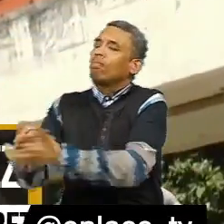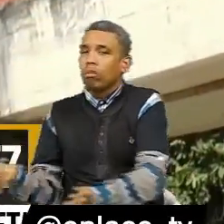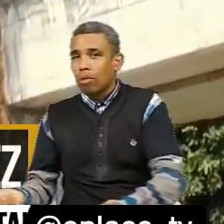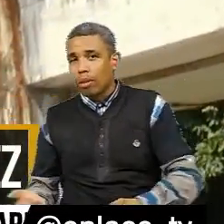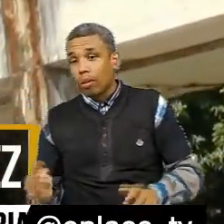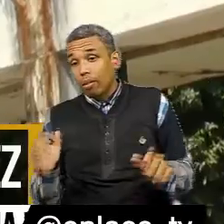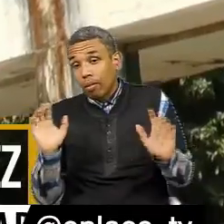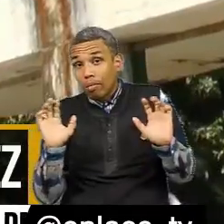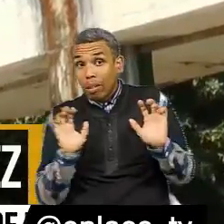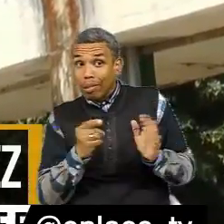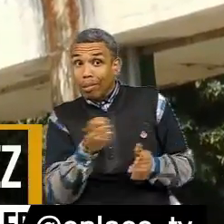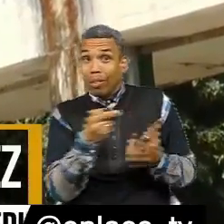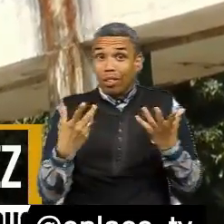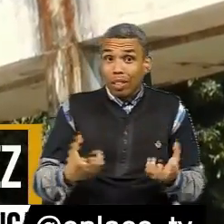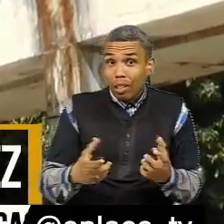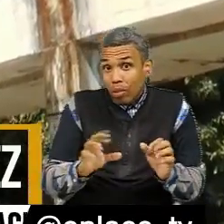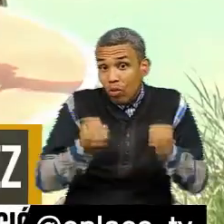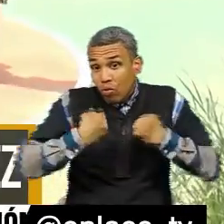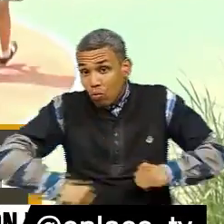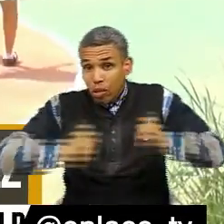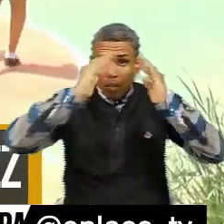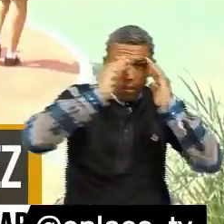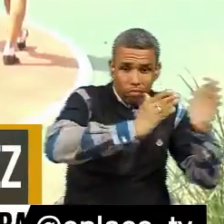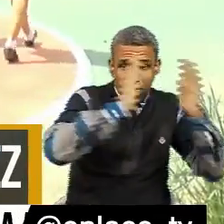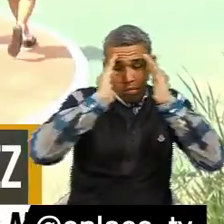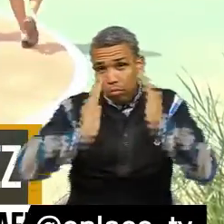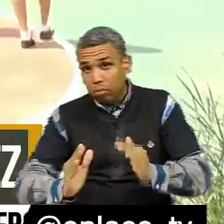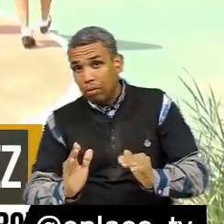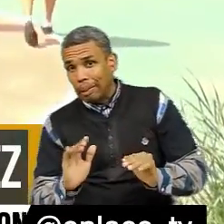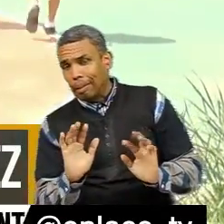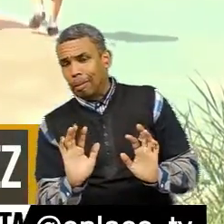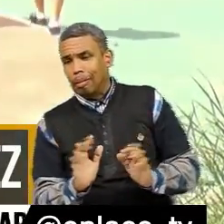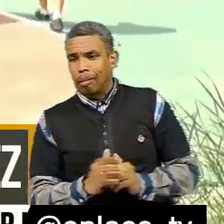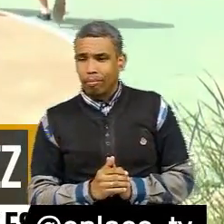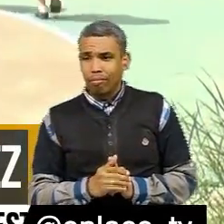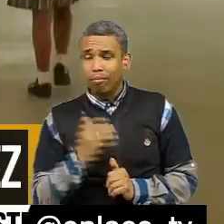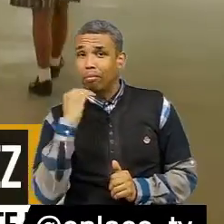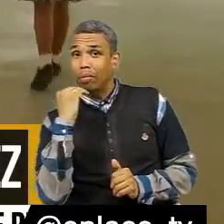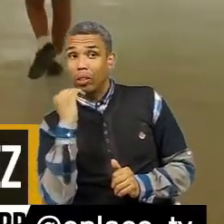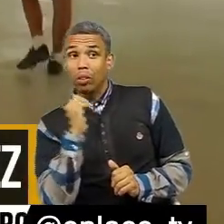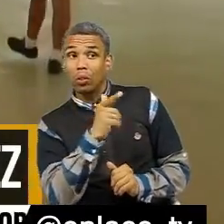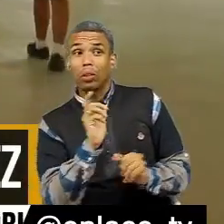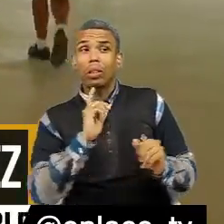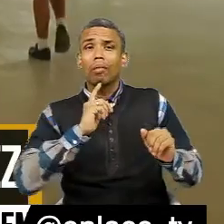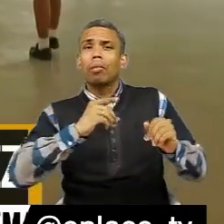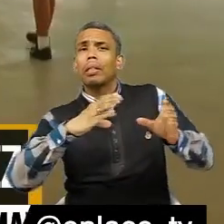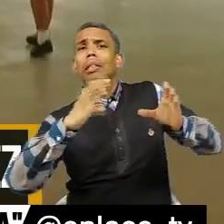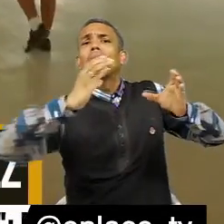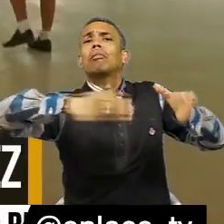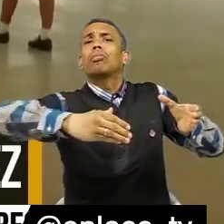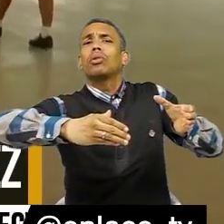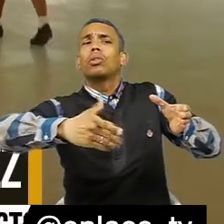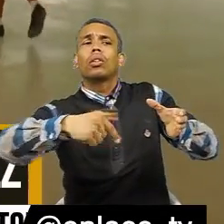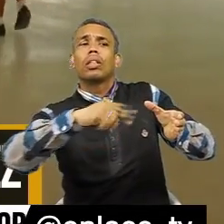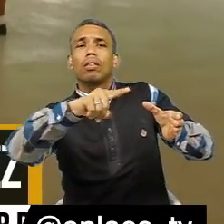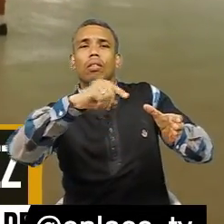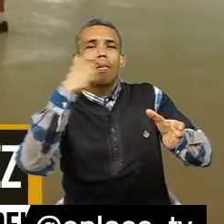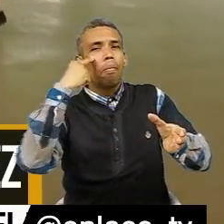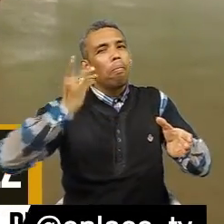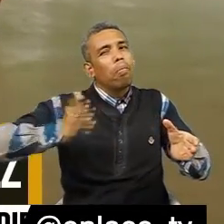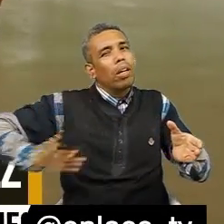las solicitudes, pero parece ser que habrá otros agentes a través de ellos que nunca estarán satisfechos. Y en